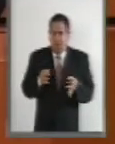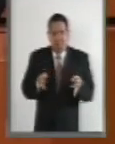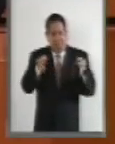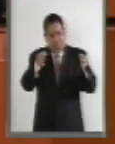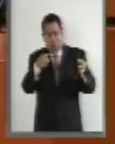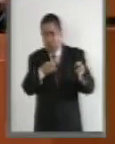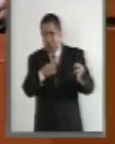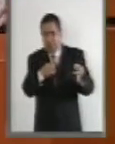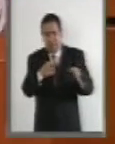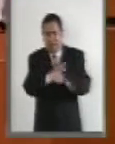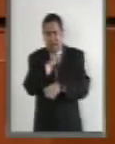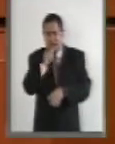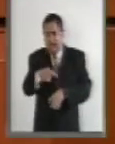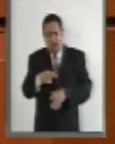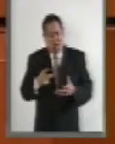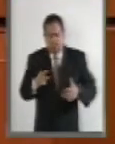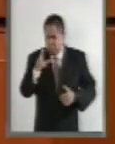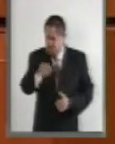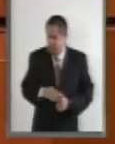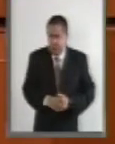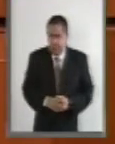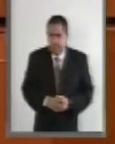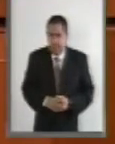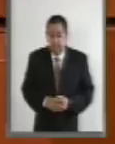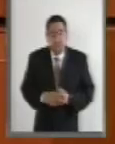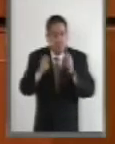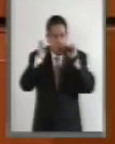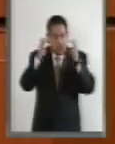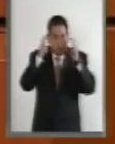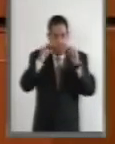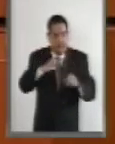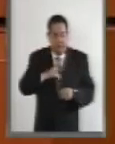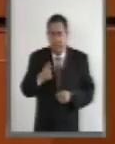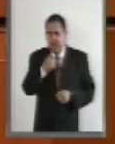de esta persona. En Chiapas hay